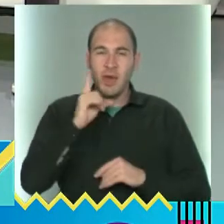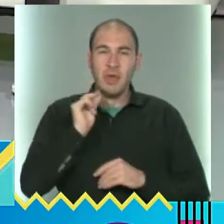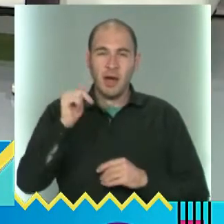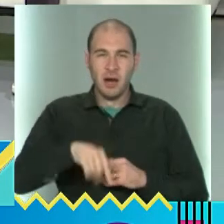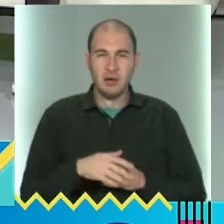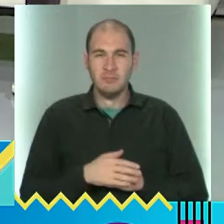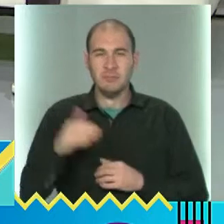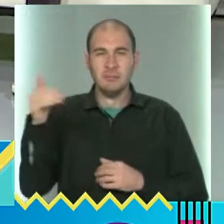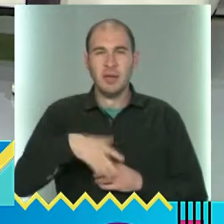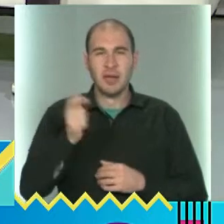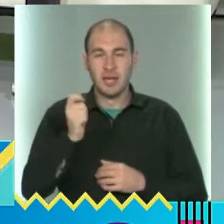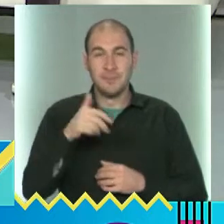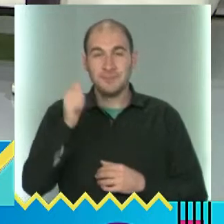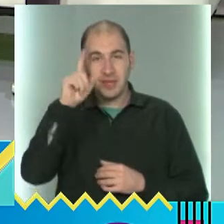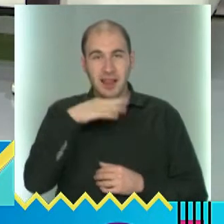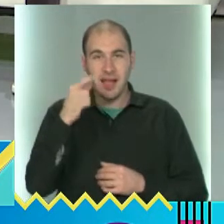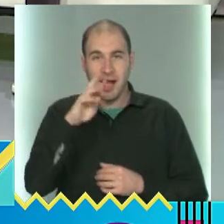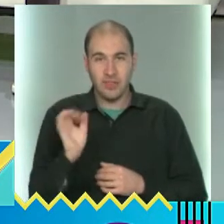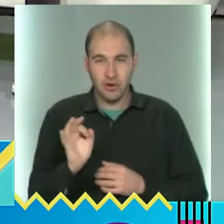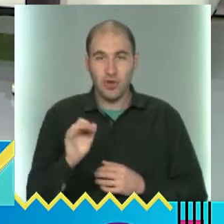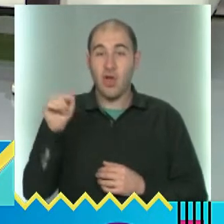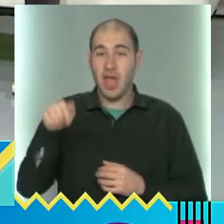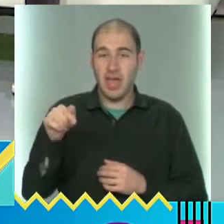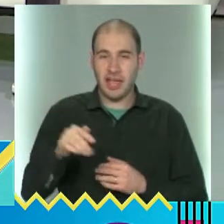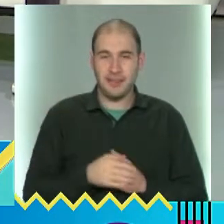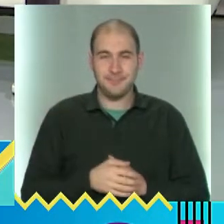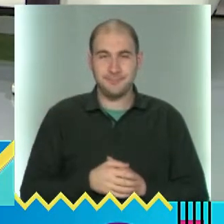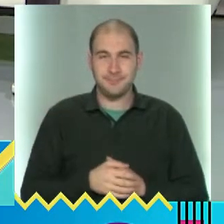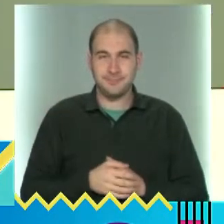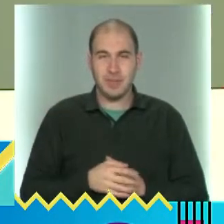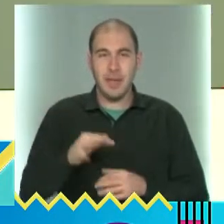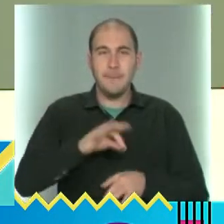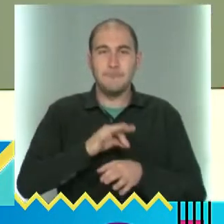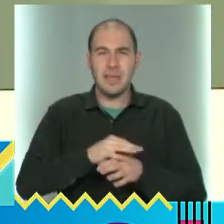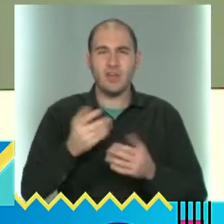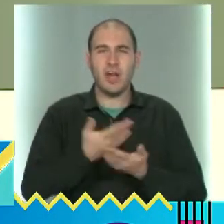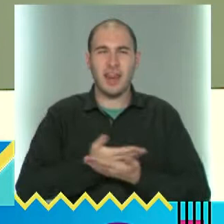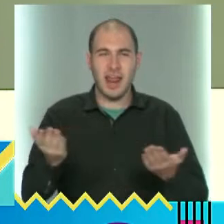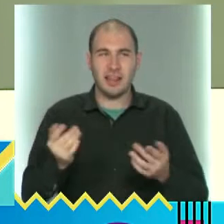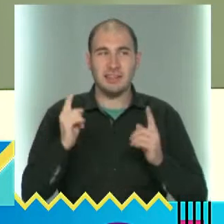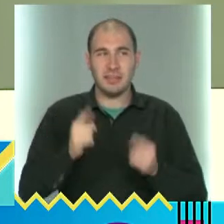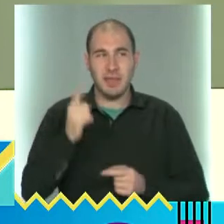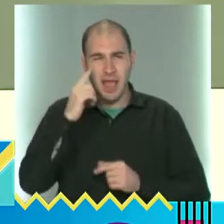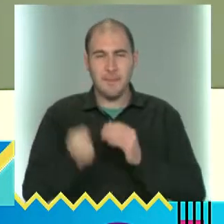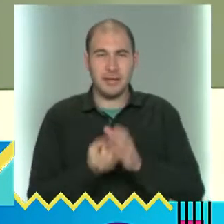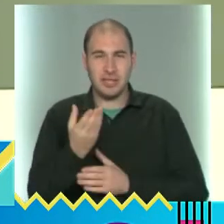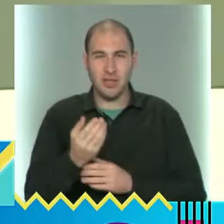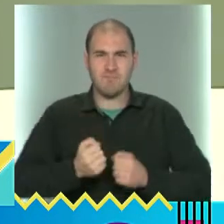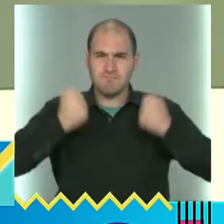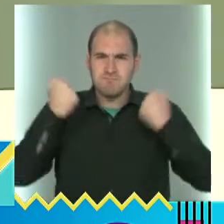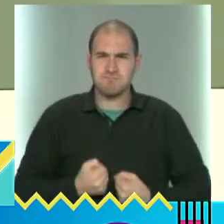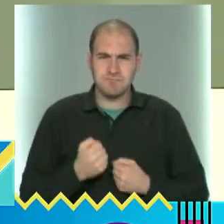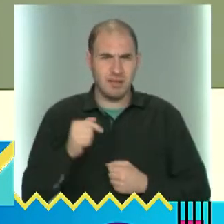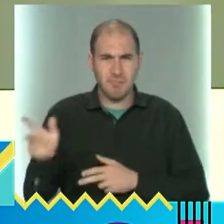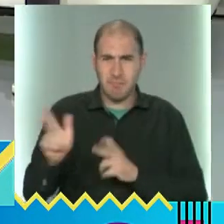día. Está con nosotros Alejandro Zubire. Él es médico generalista y emprendedor empedernido.